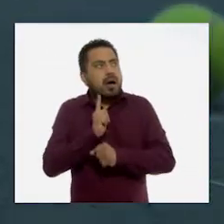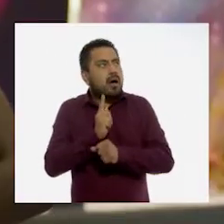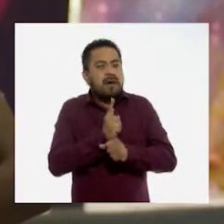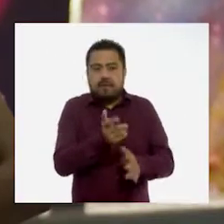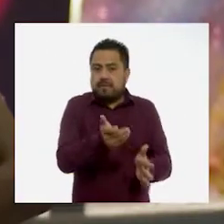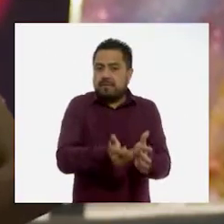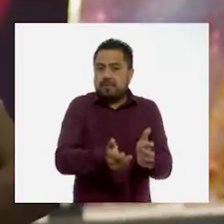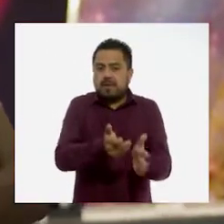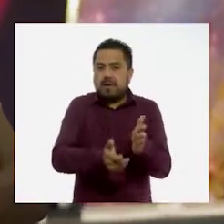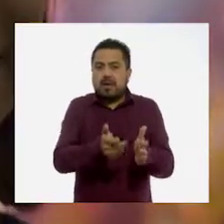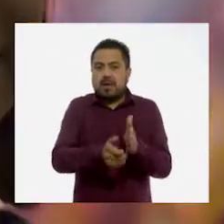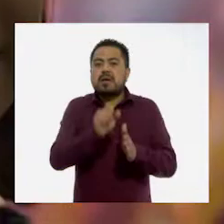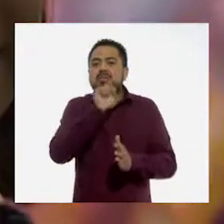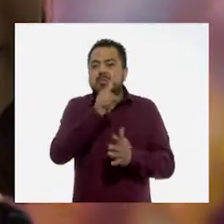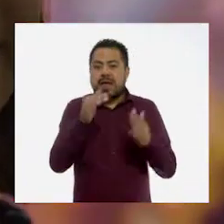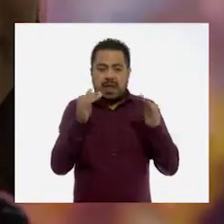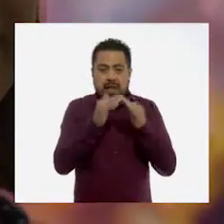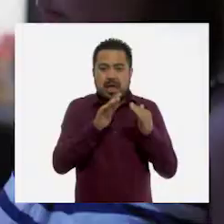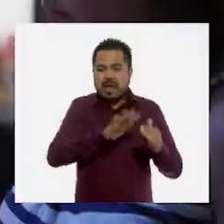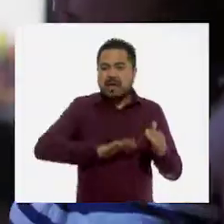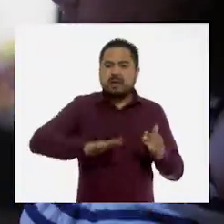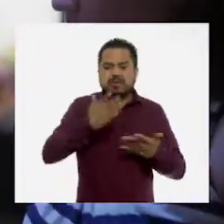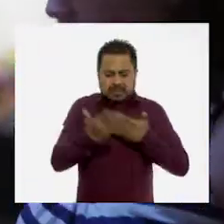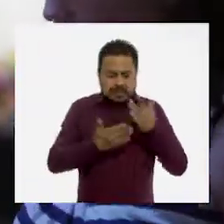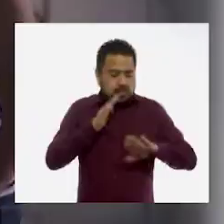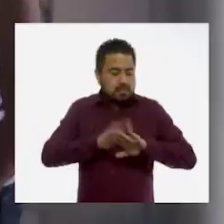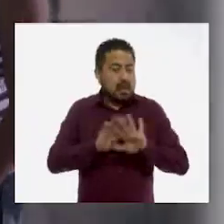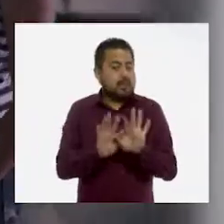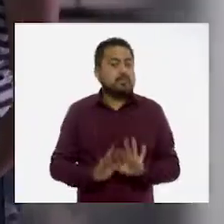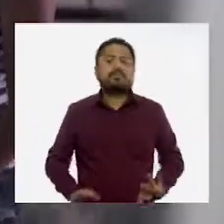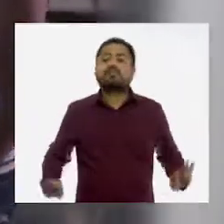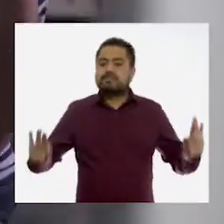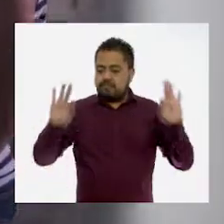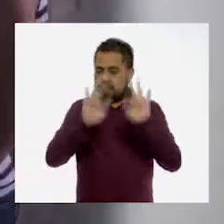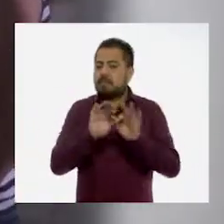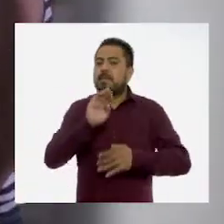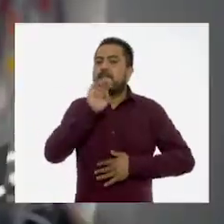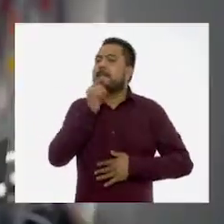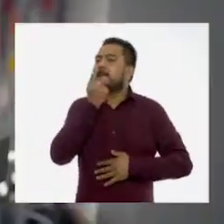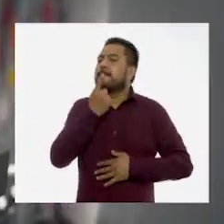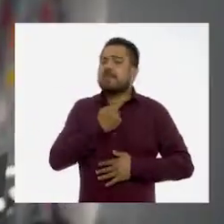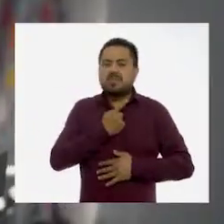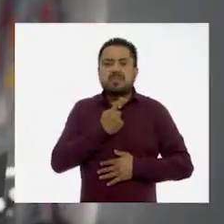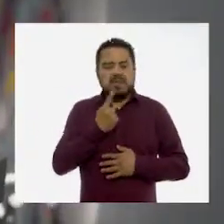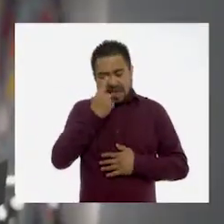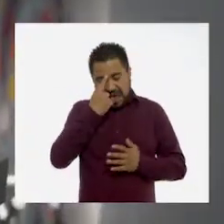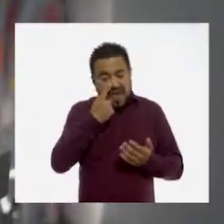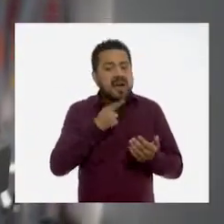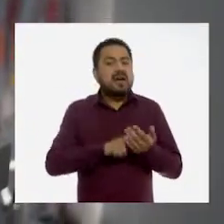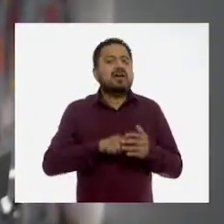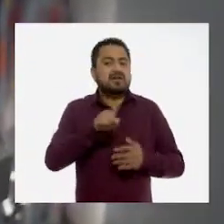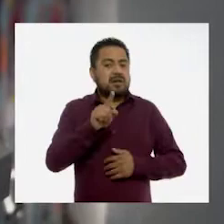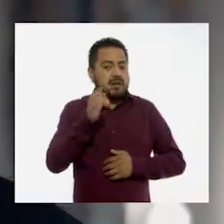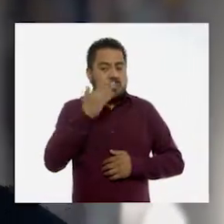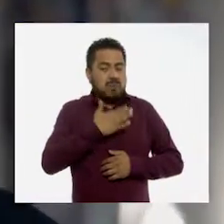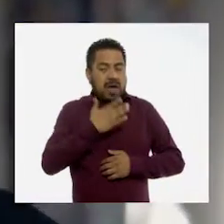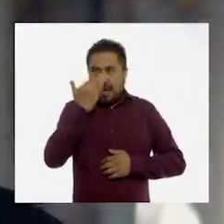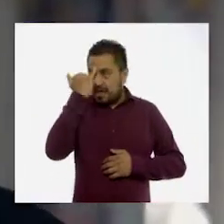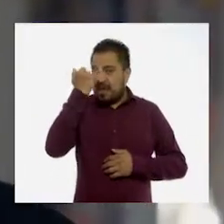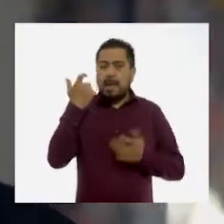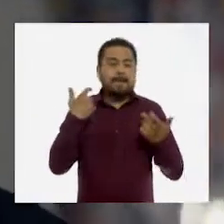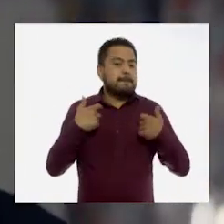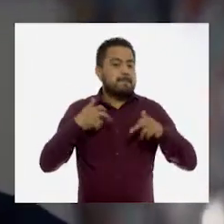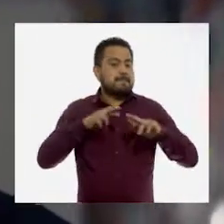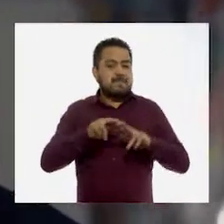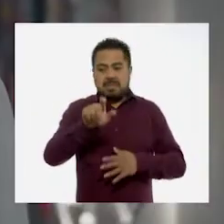descubrir. Y aunque en casa el estudio siempre era lo más importante, mi mamá me decía, creo que sería buena idea que seas